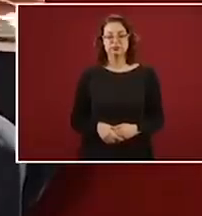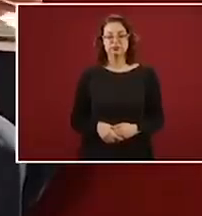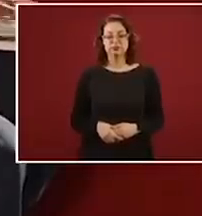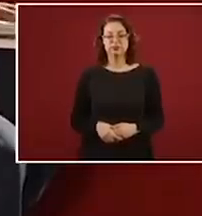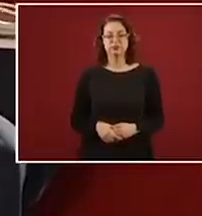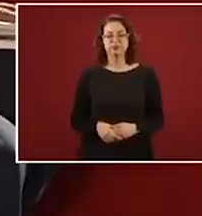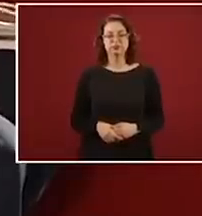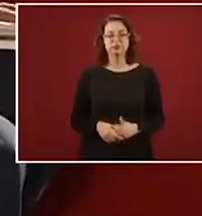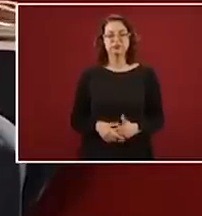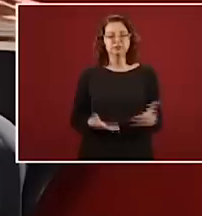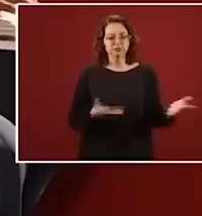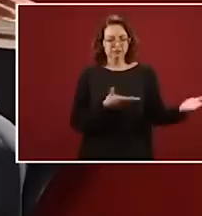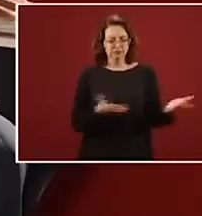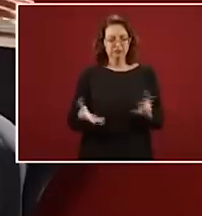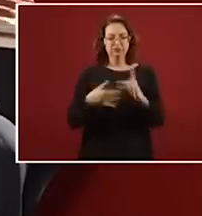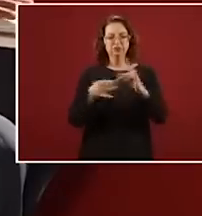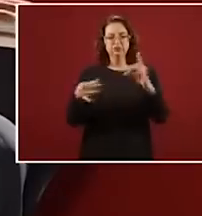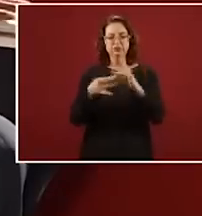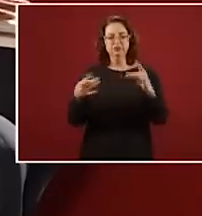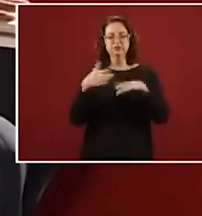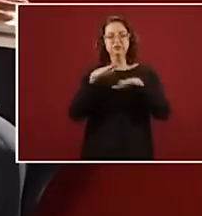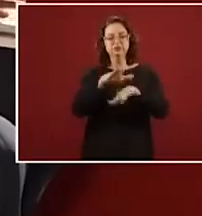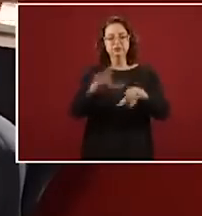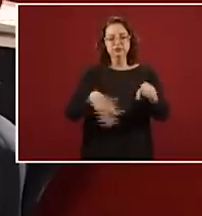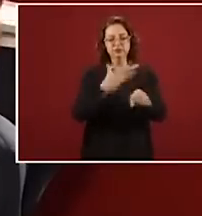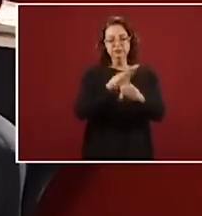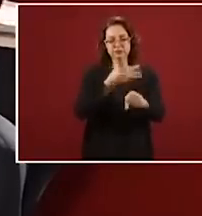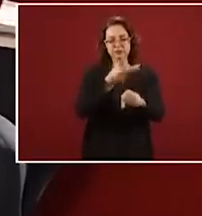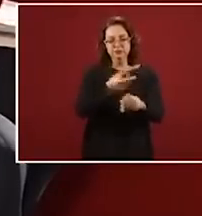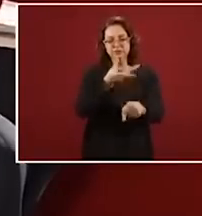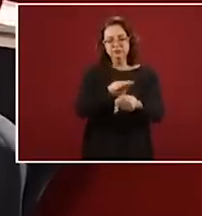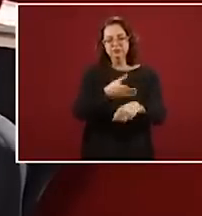aquí al general. A ver, explique lo del mantenimiento, por favor.